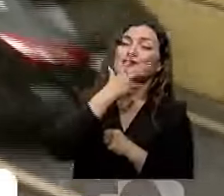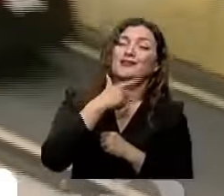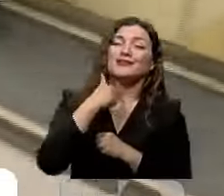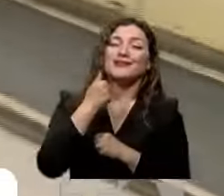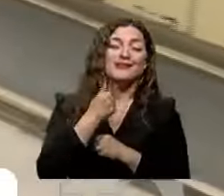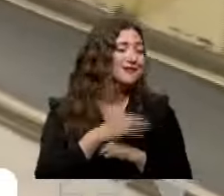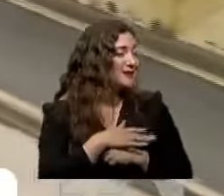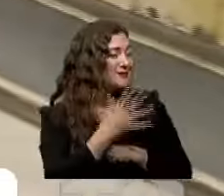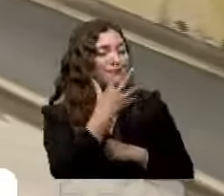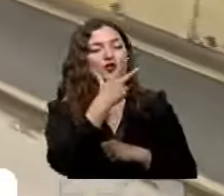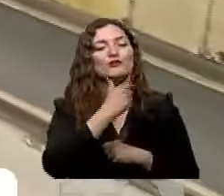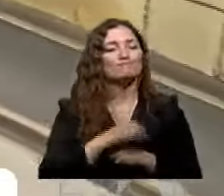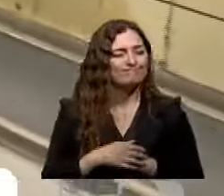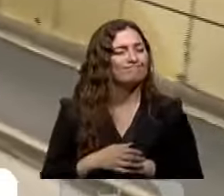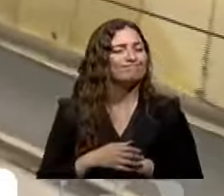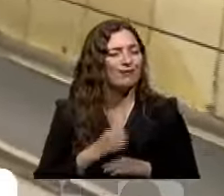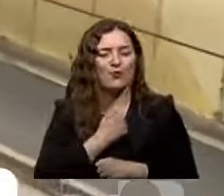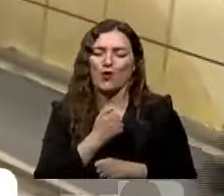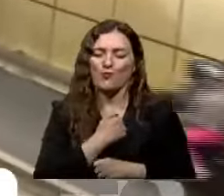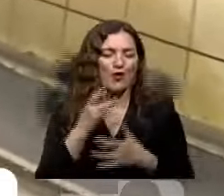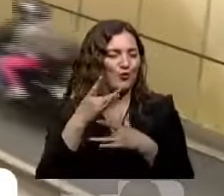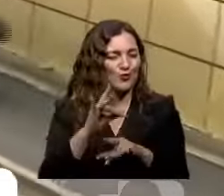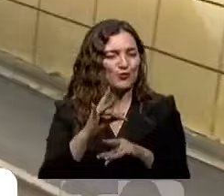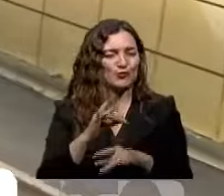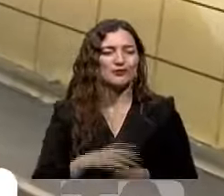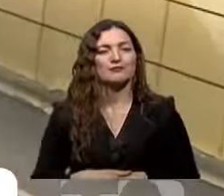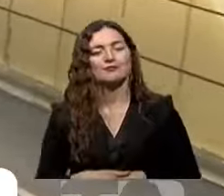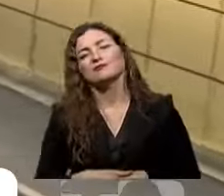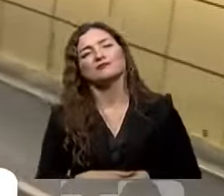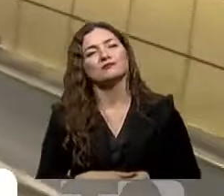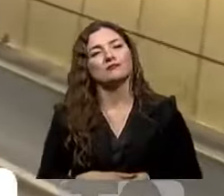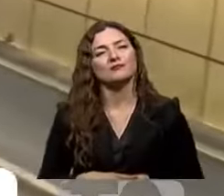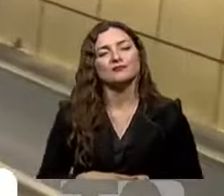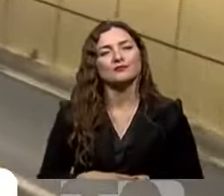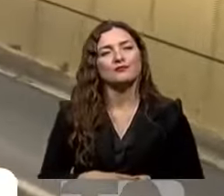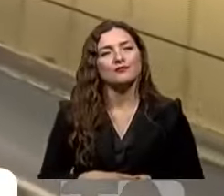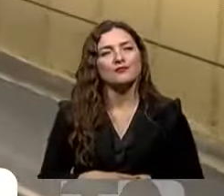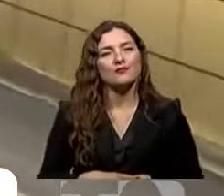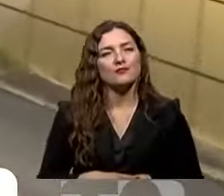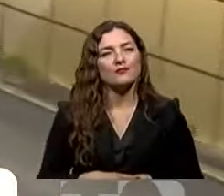de estas artes, de estos murales tan representativos, y